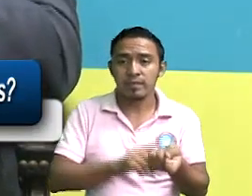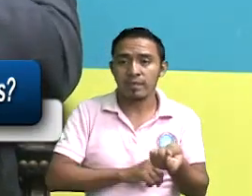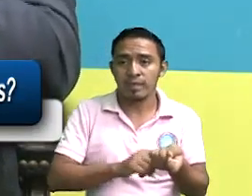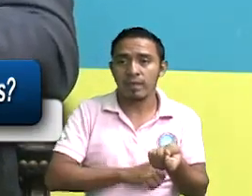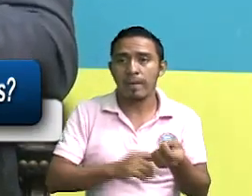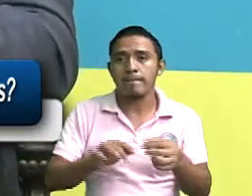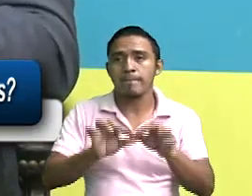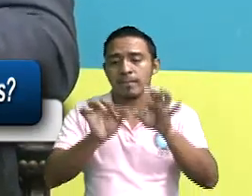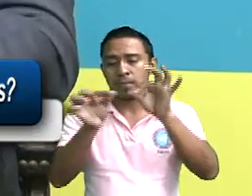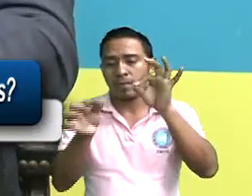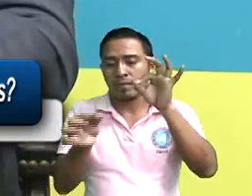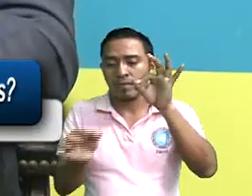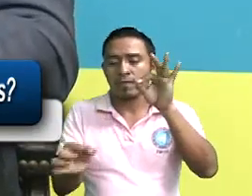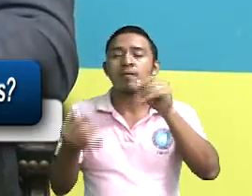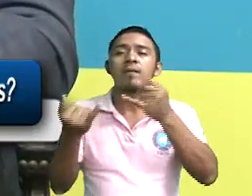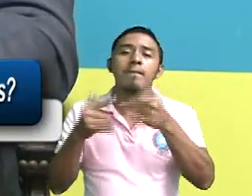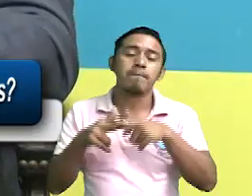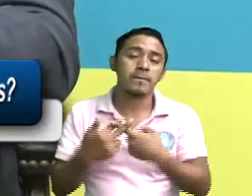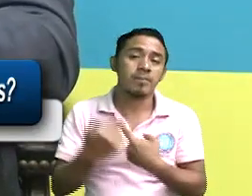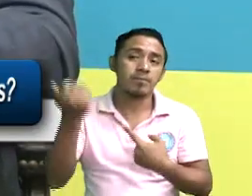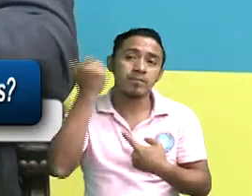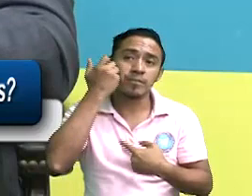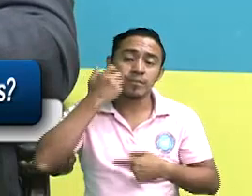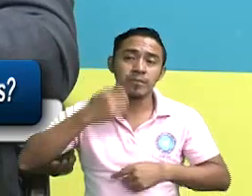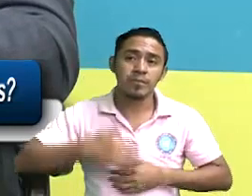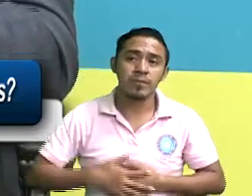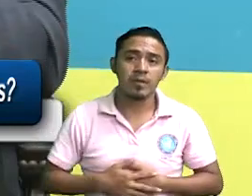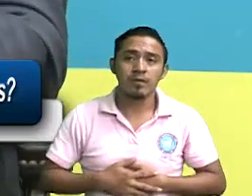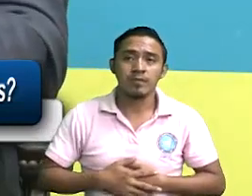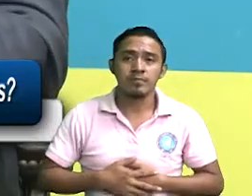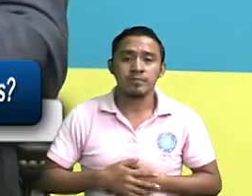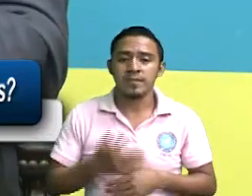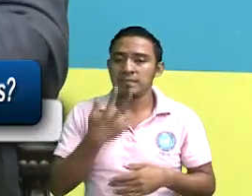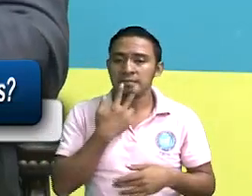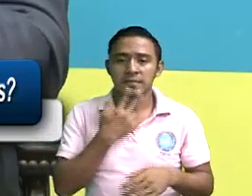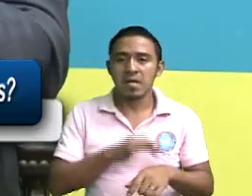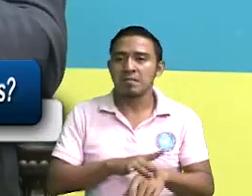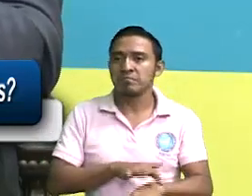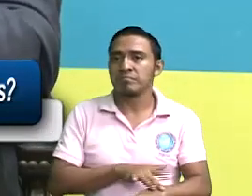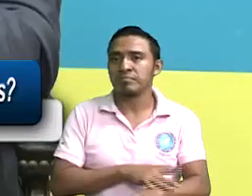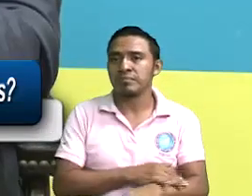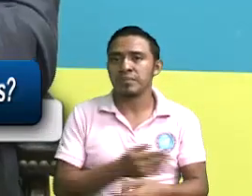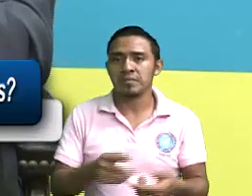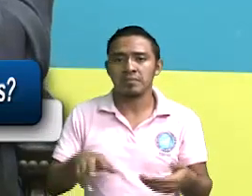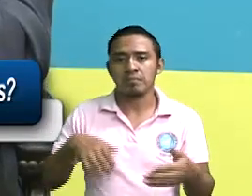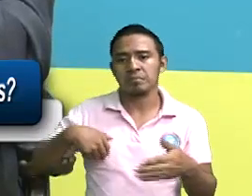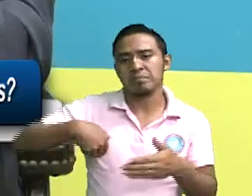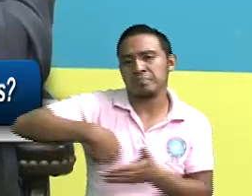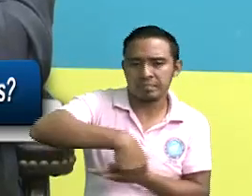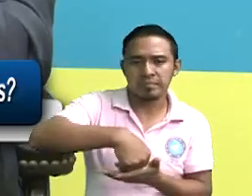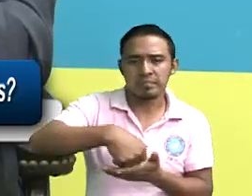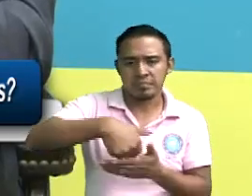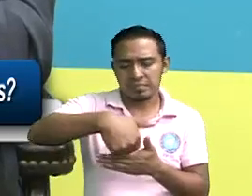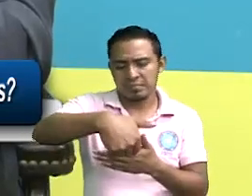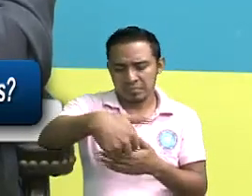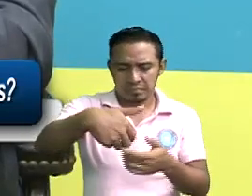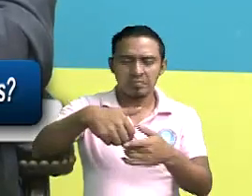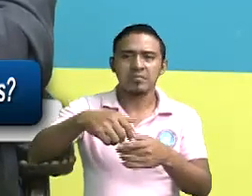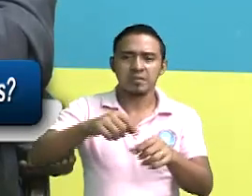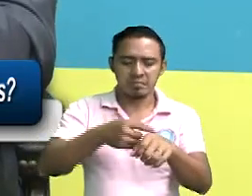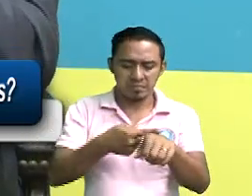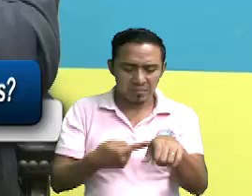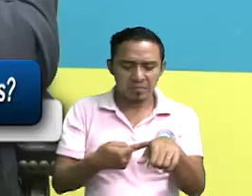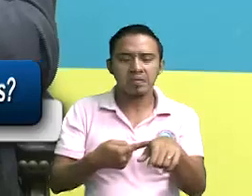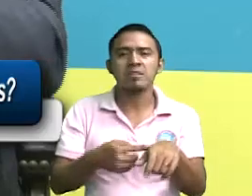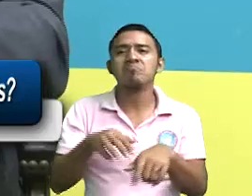nervio empieza a enfermarse. Y entonces el paciente no siente, ahí es donde se tropieza con una piedra, se le hizo una